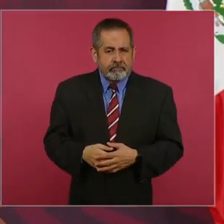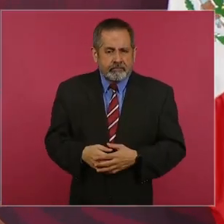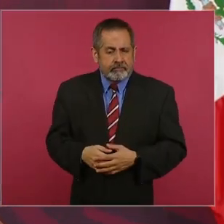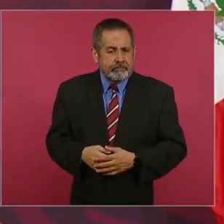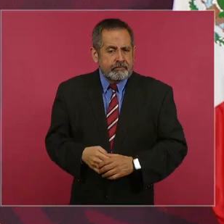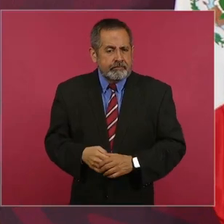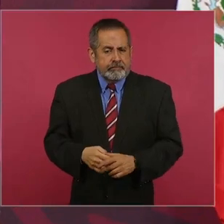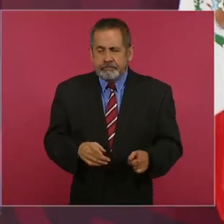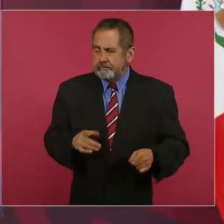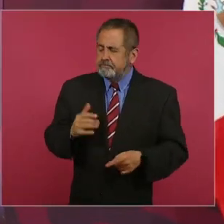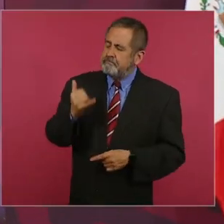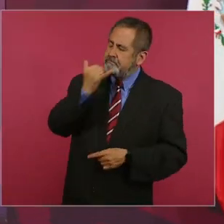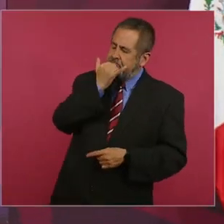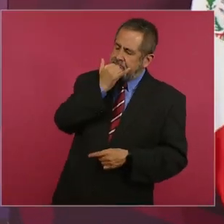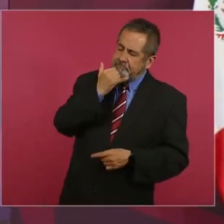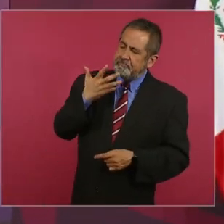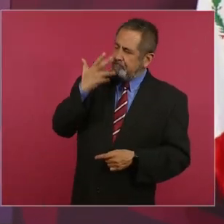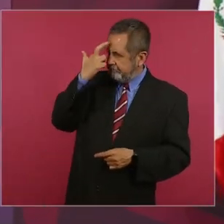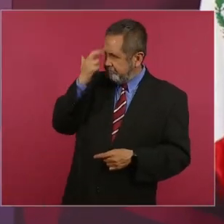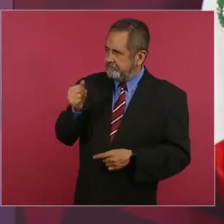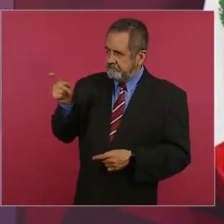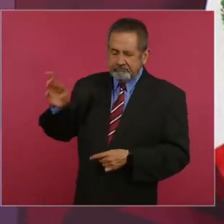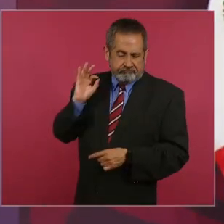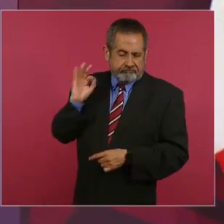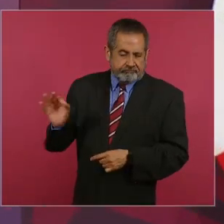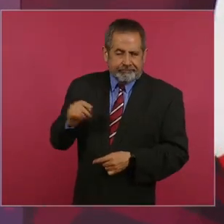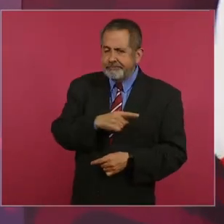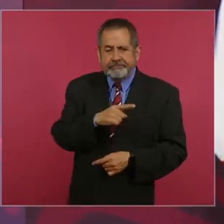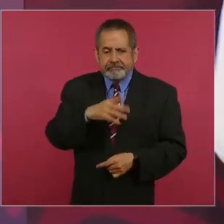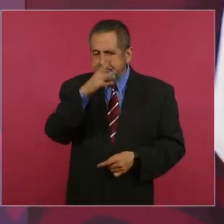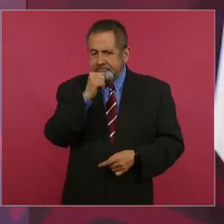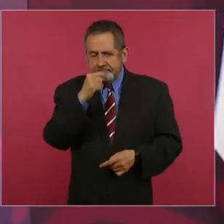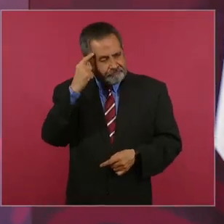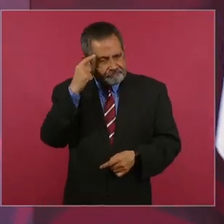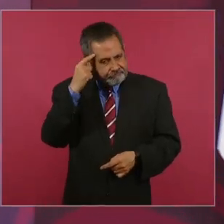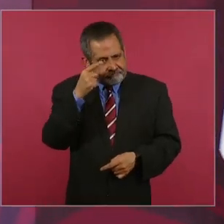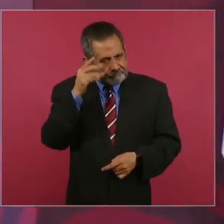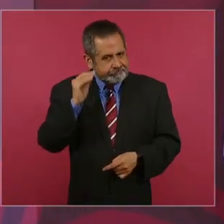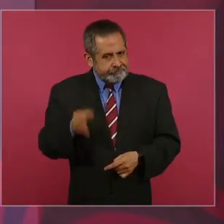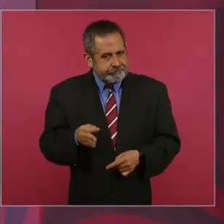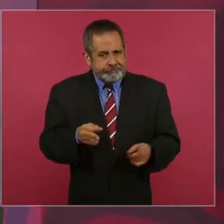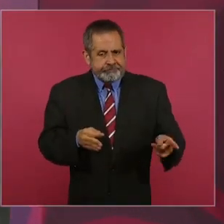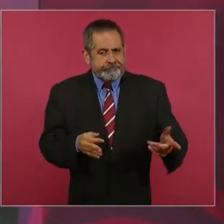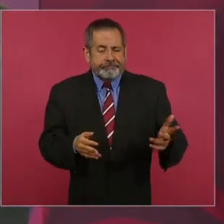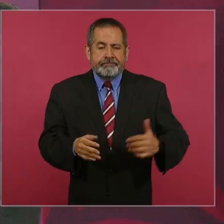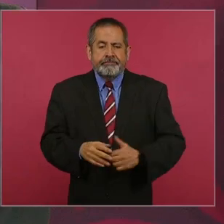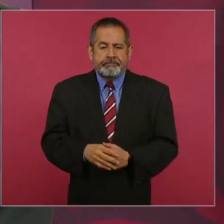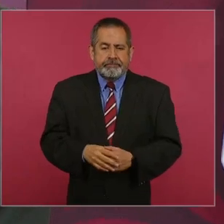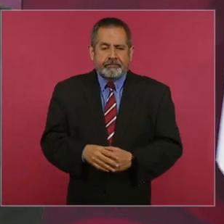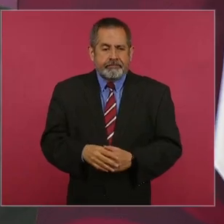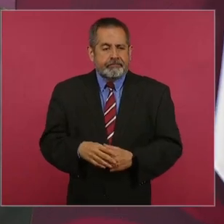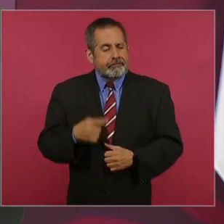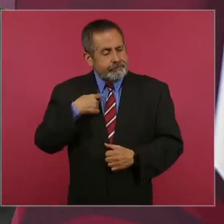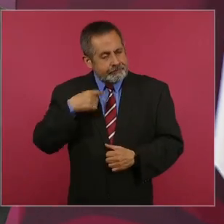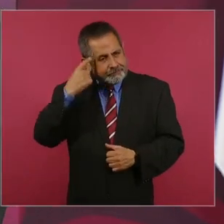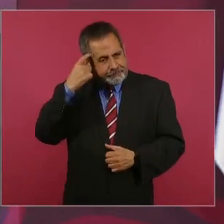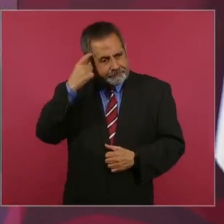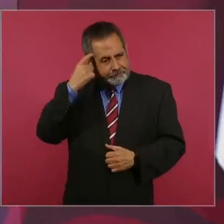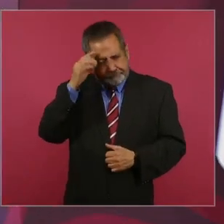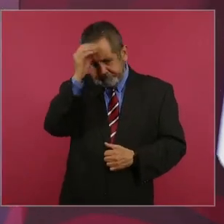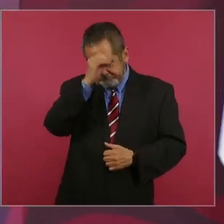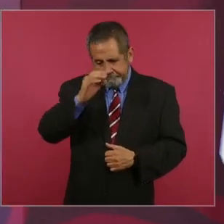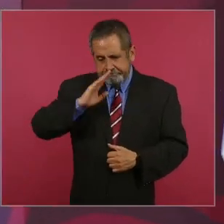me equivoqué o sea y es de sabios cambiar de opinión